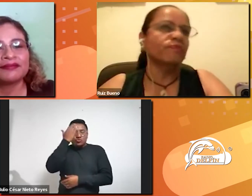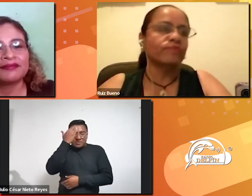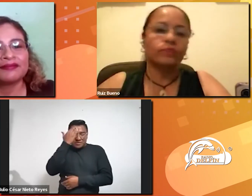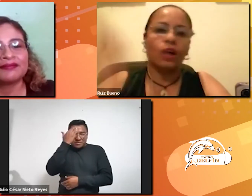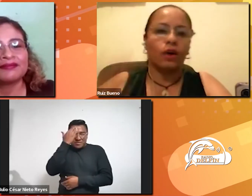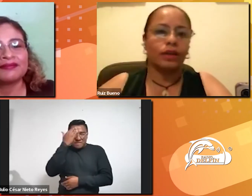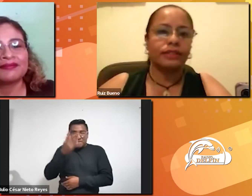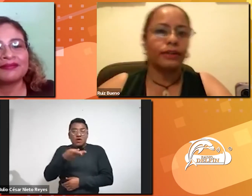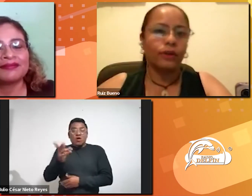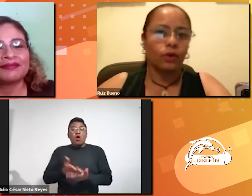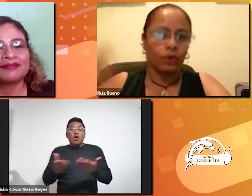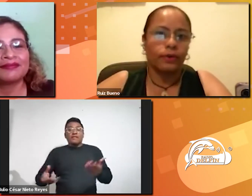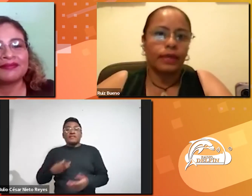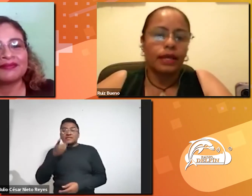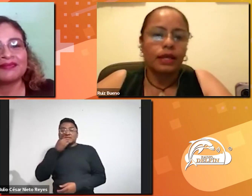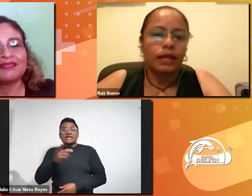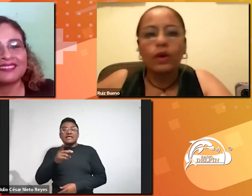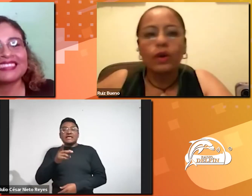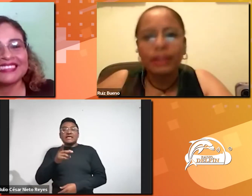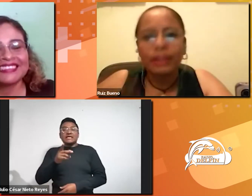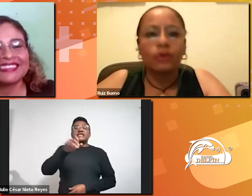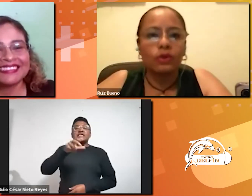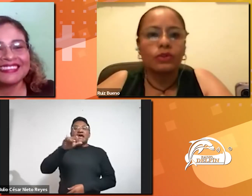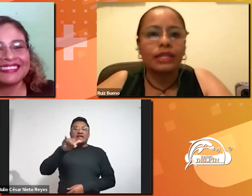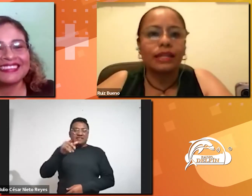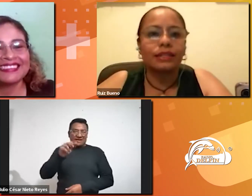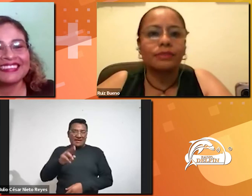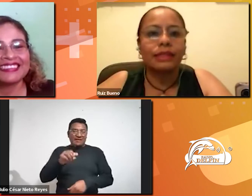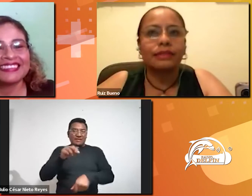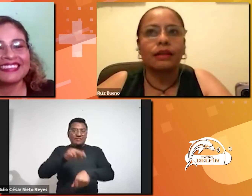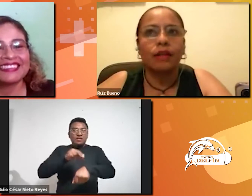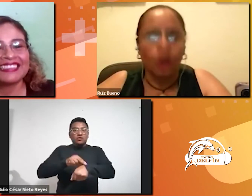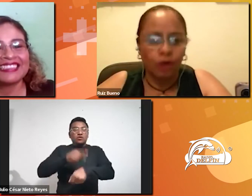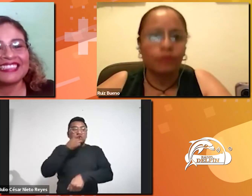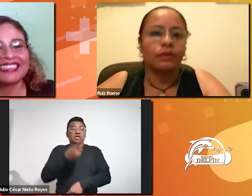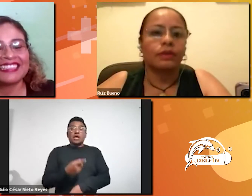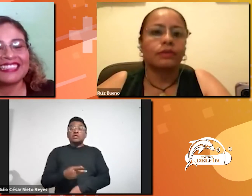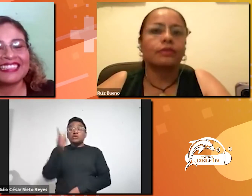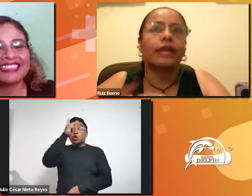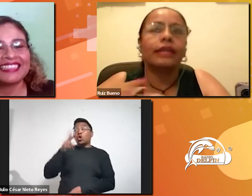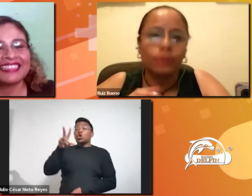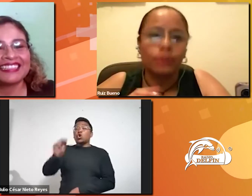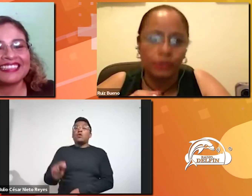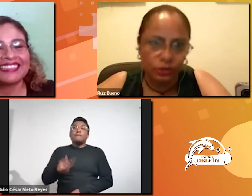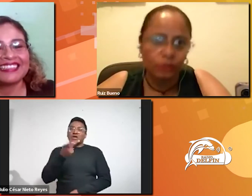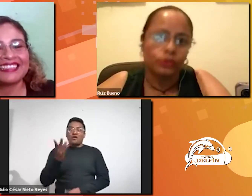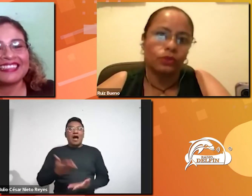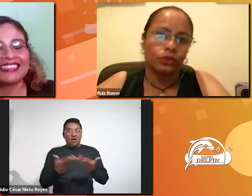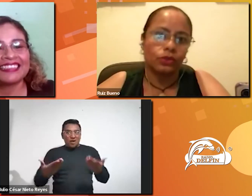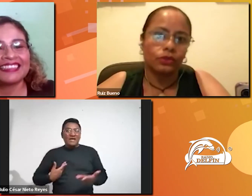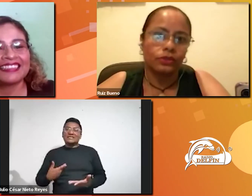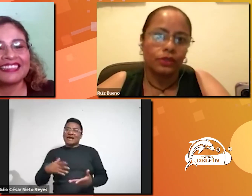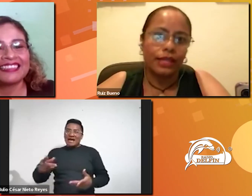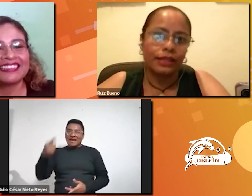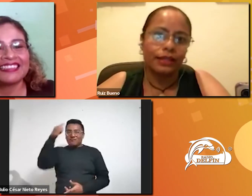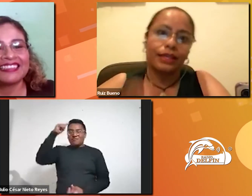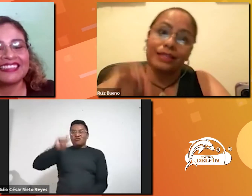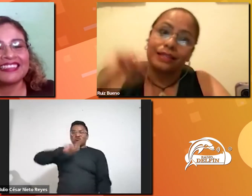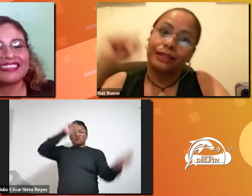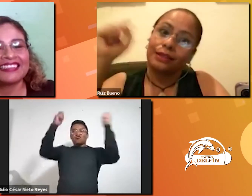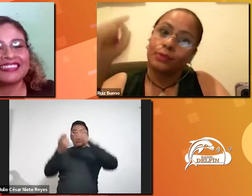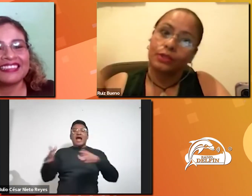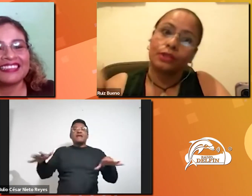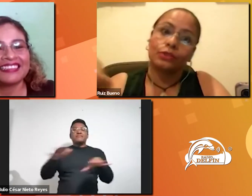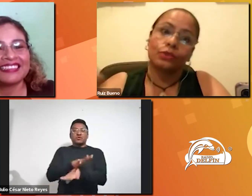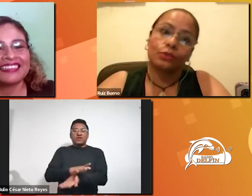como, no, el psicólogo no. Y hoy que platico con los psiquiatras me dicen, no, 30% somos nosotros, Etel, y